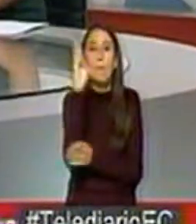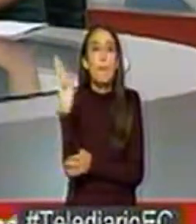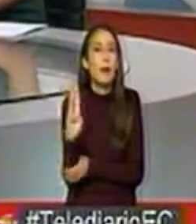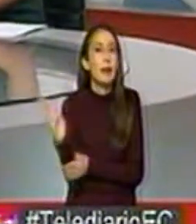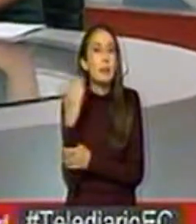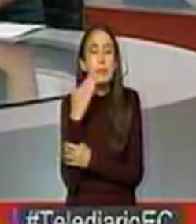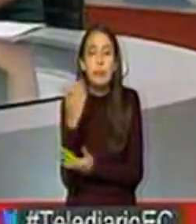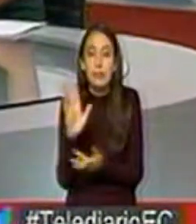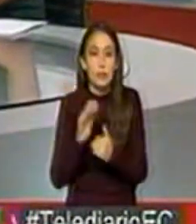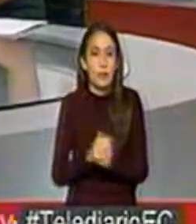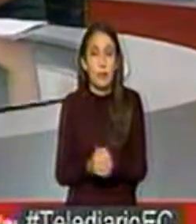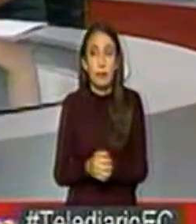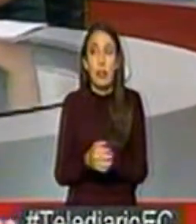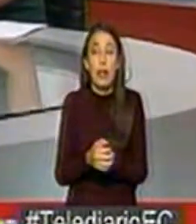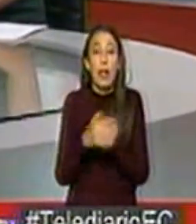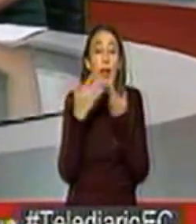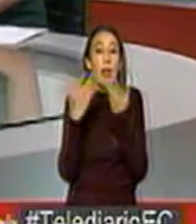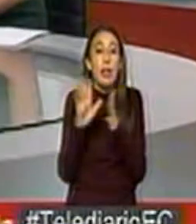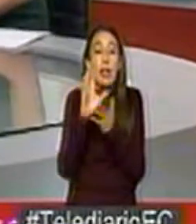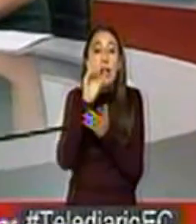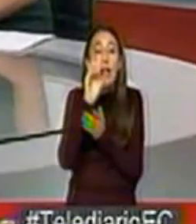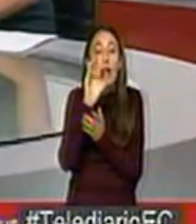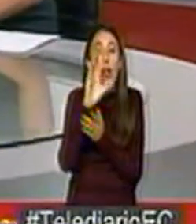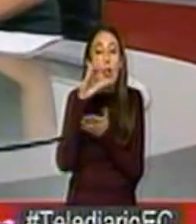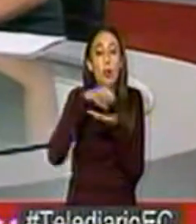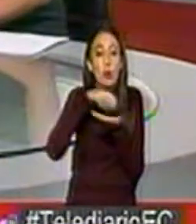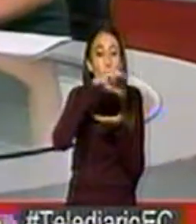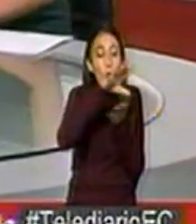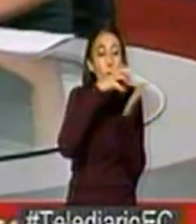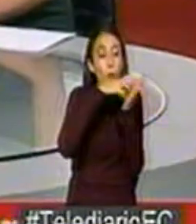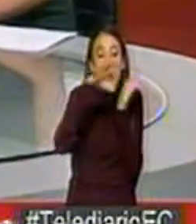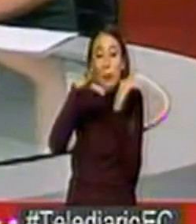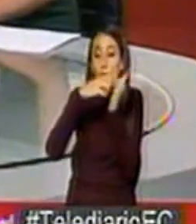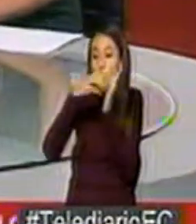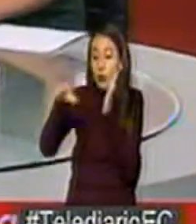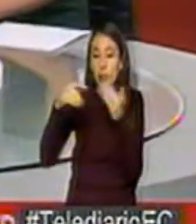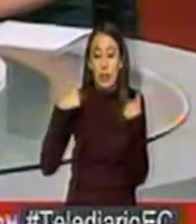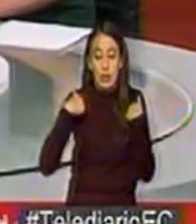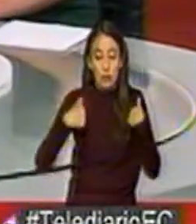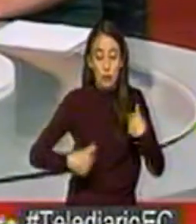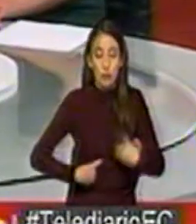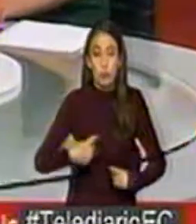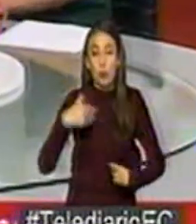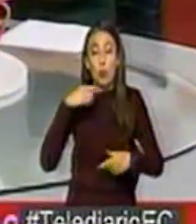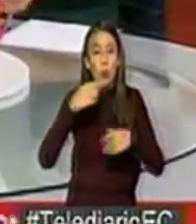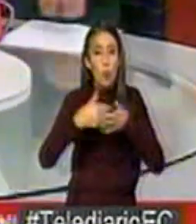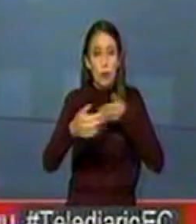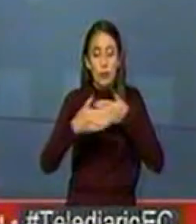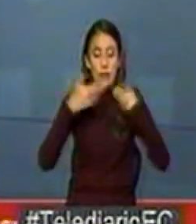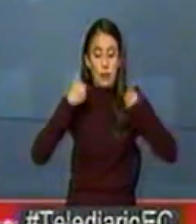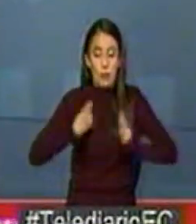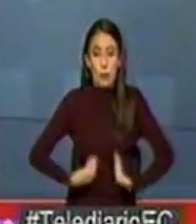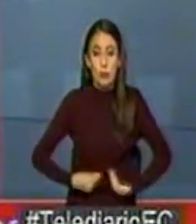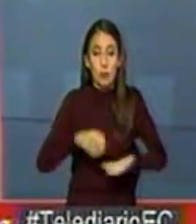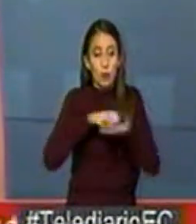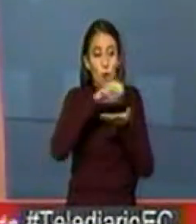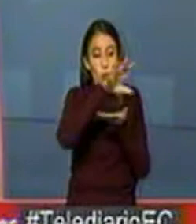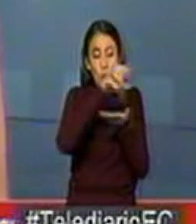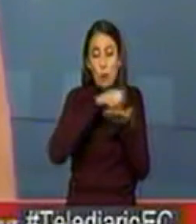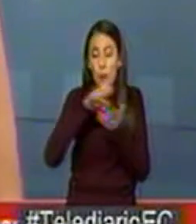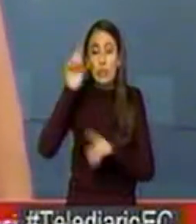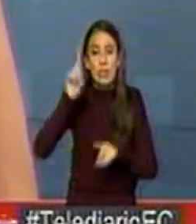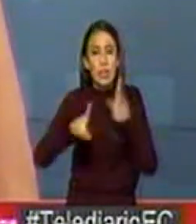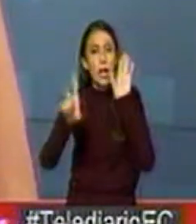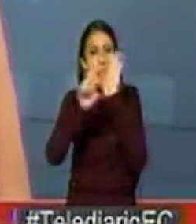superan los 10 donantes por millón de habitantes, y ese es nuestro propósito. ¿Y cómo se puede conseguir? Digamos, porque ya hay una